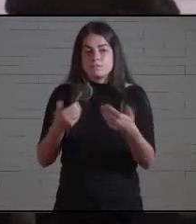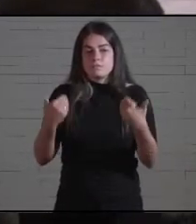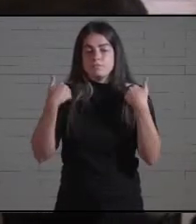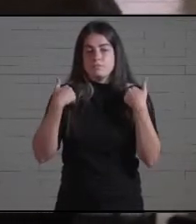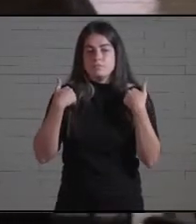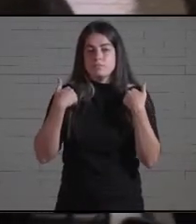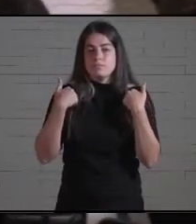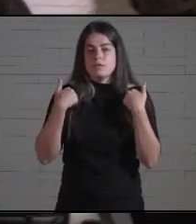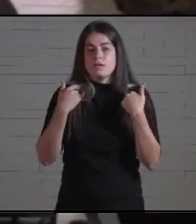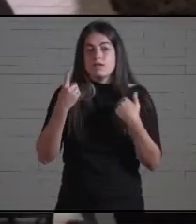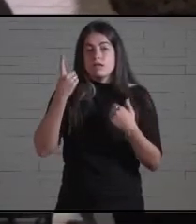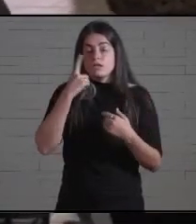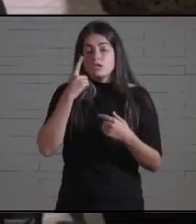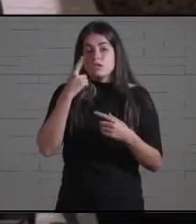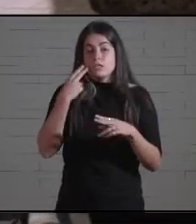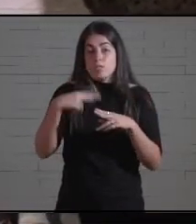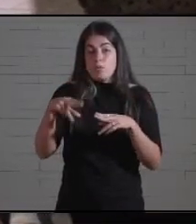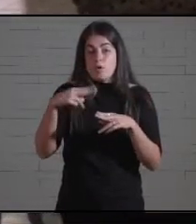las políticas